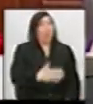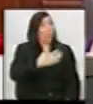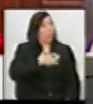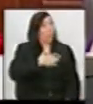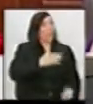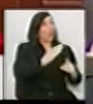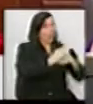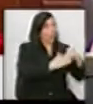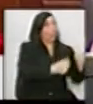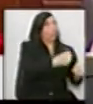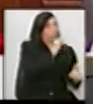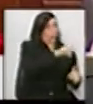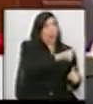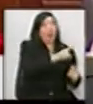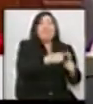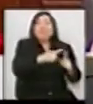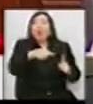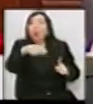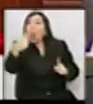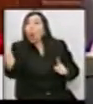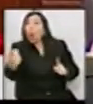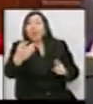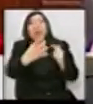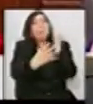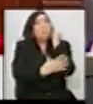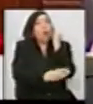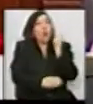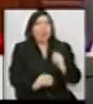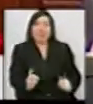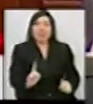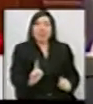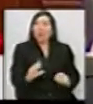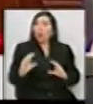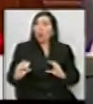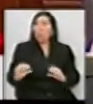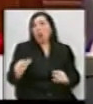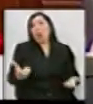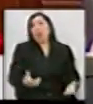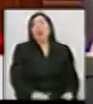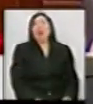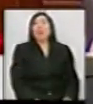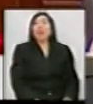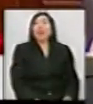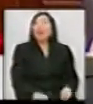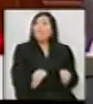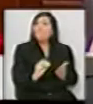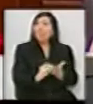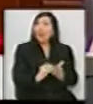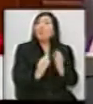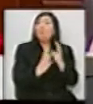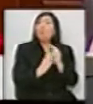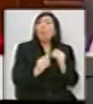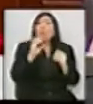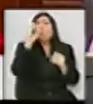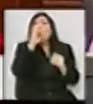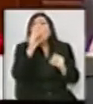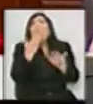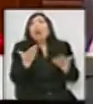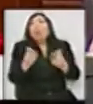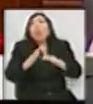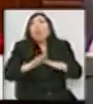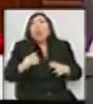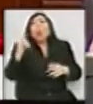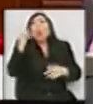porque el mercado genera casas para clase media no genera casa para sectores populares los sectores populares terminan buscando